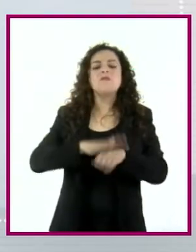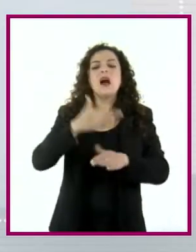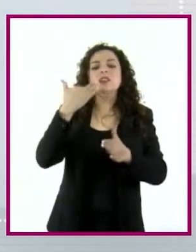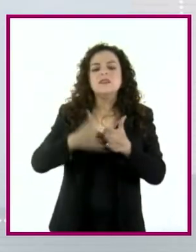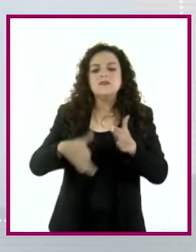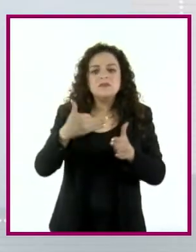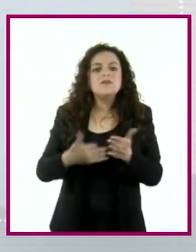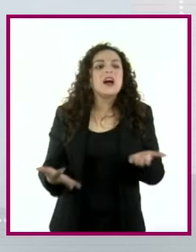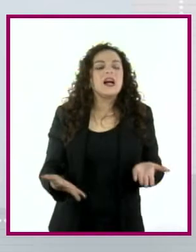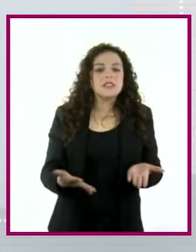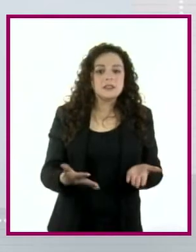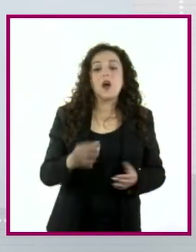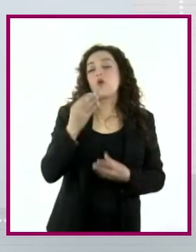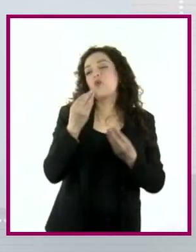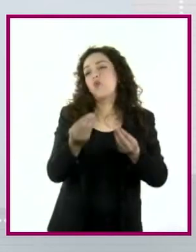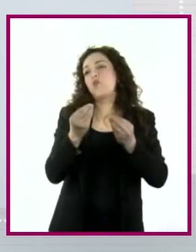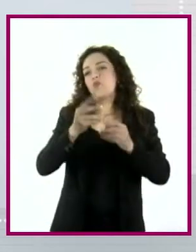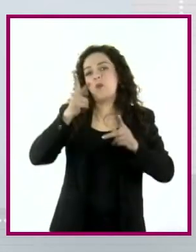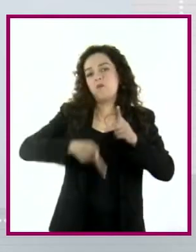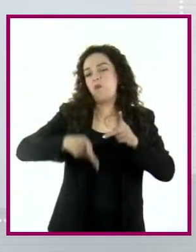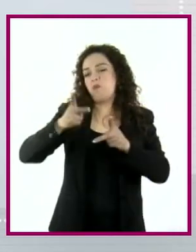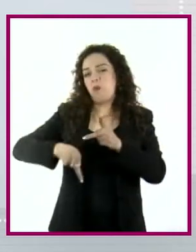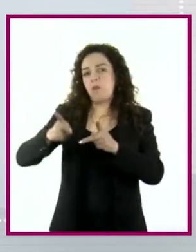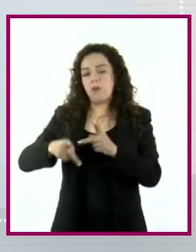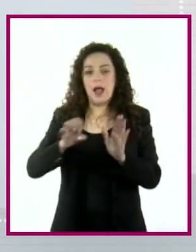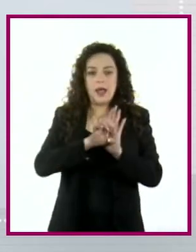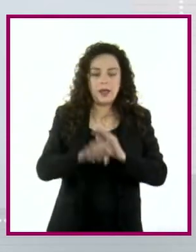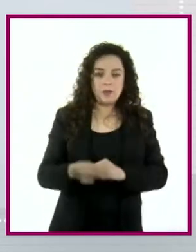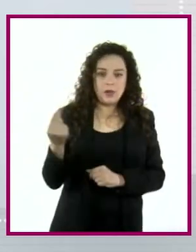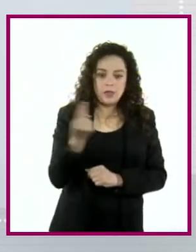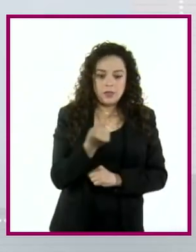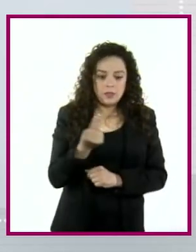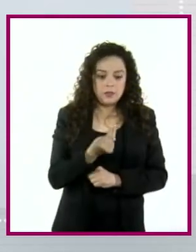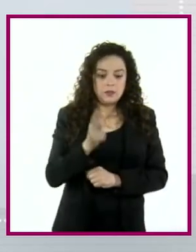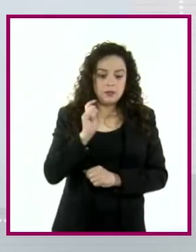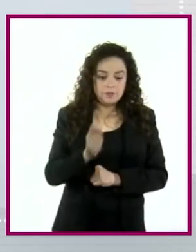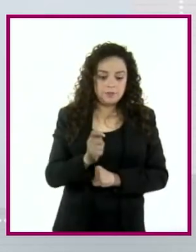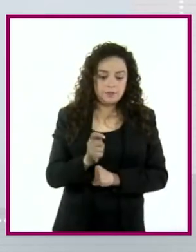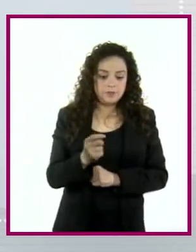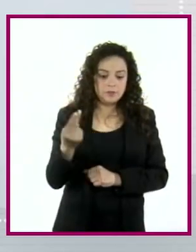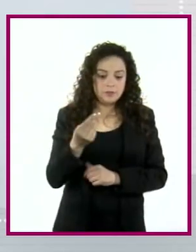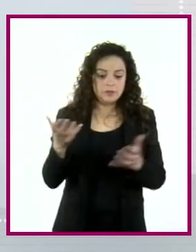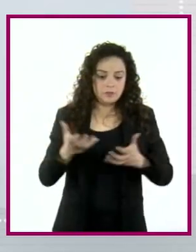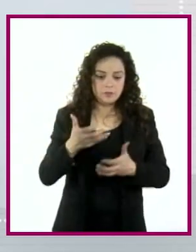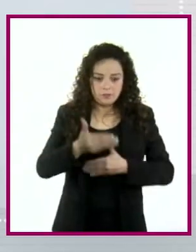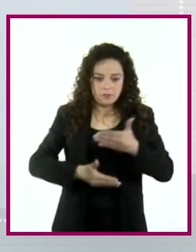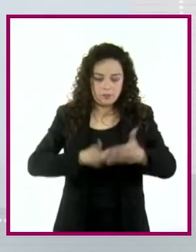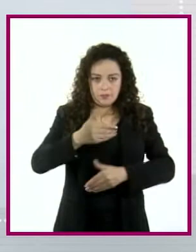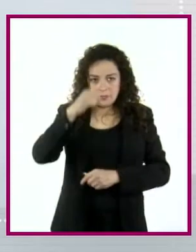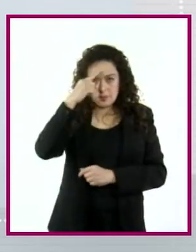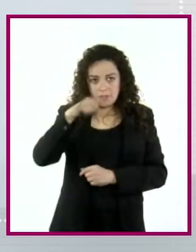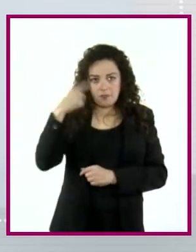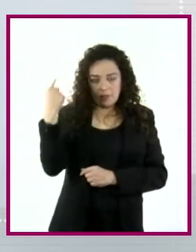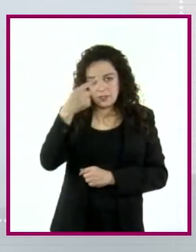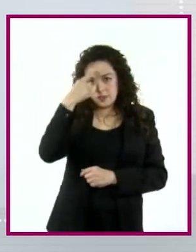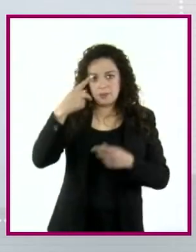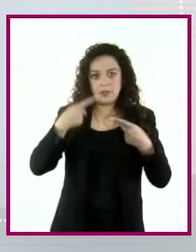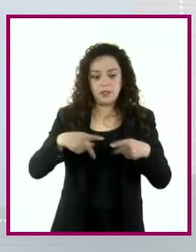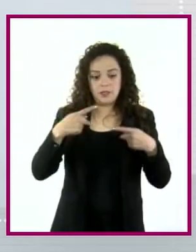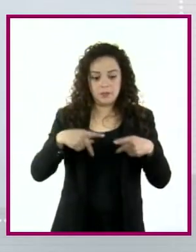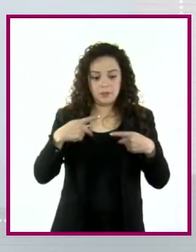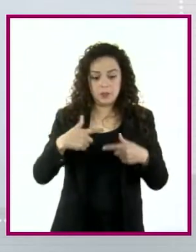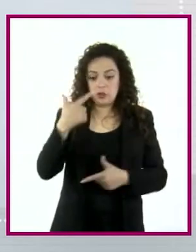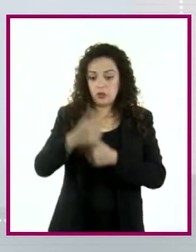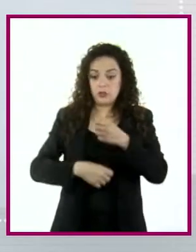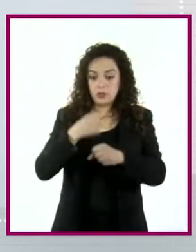temas pendientes. Por ejemplo, necesitamos que haya un procedimiento así de fácil para personas menores de